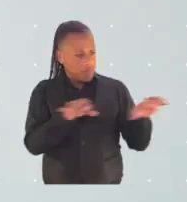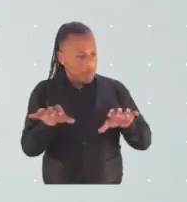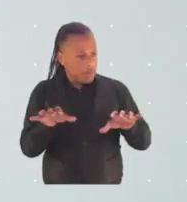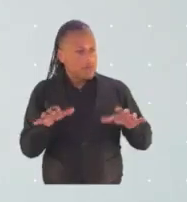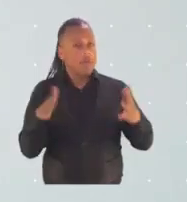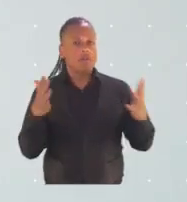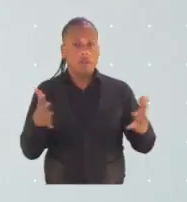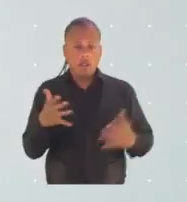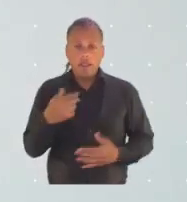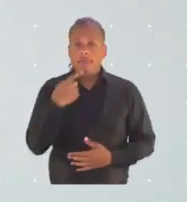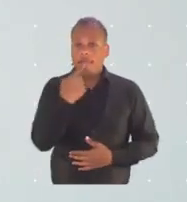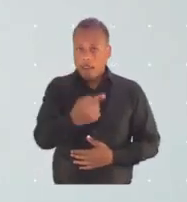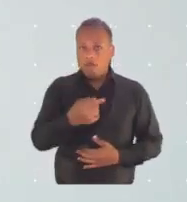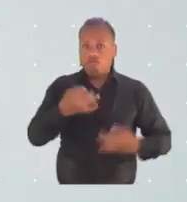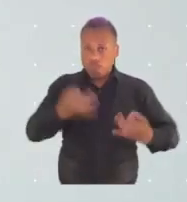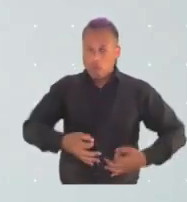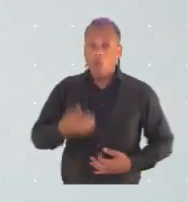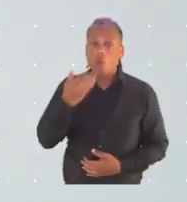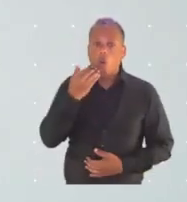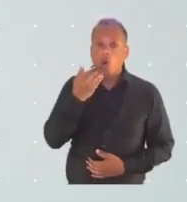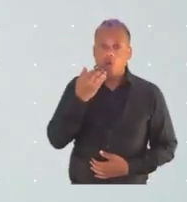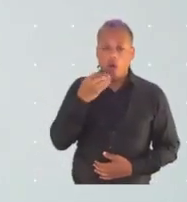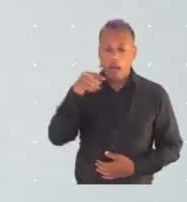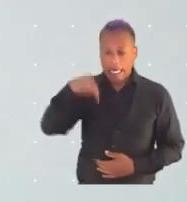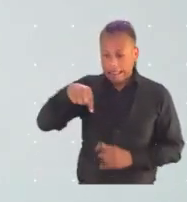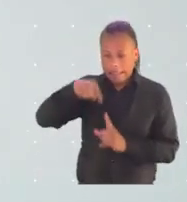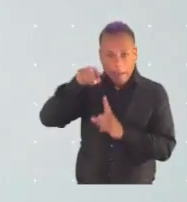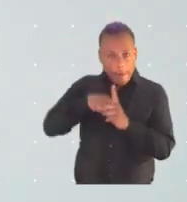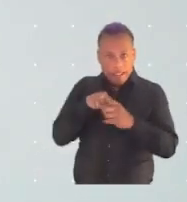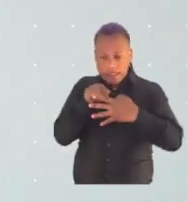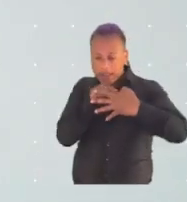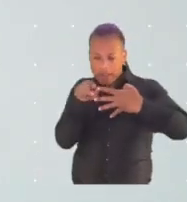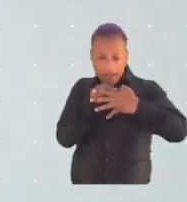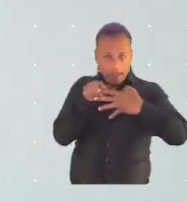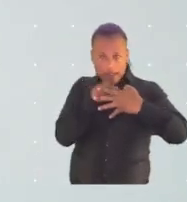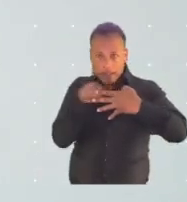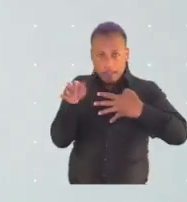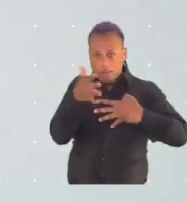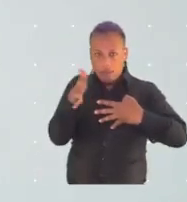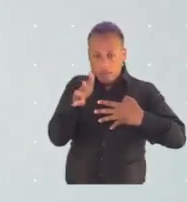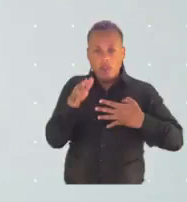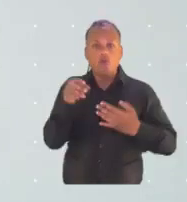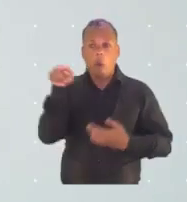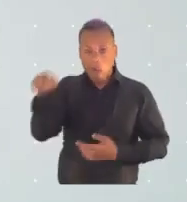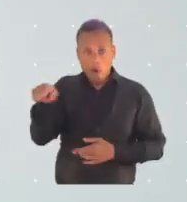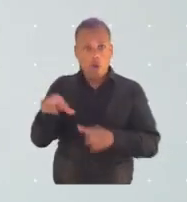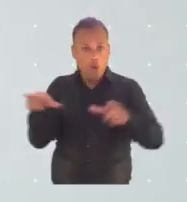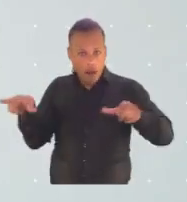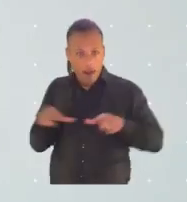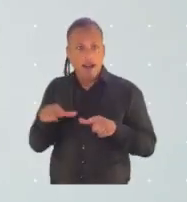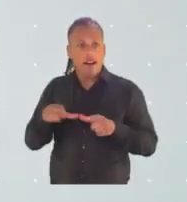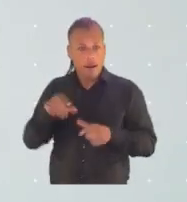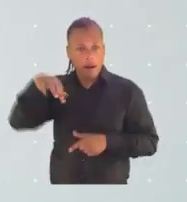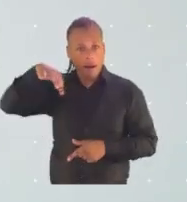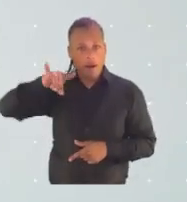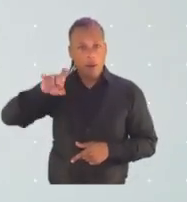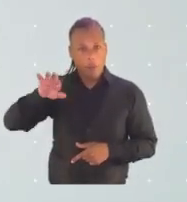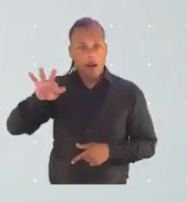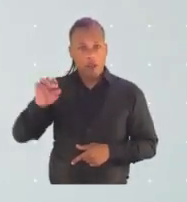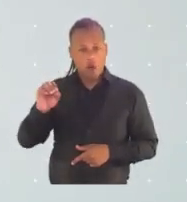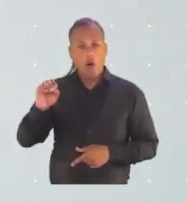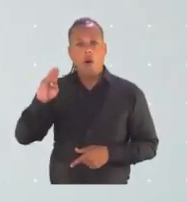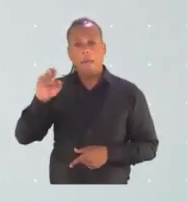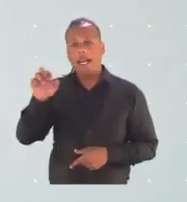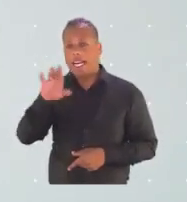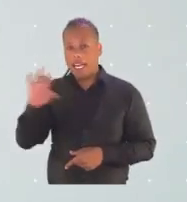y dijeron que había ocurrido a principios de este mes, justamente ahí en ese municipio de Puerto Berrío, que están investigando la situación,